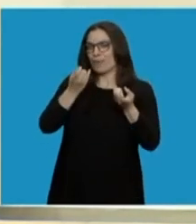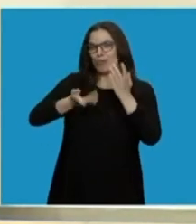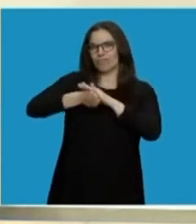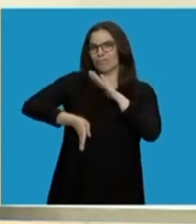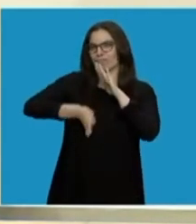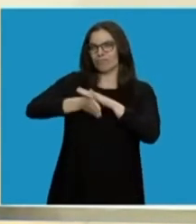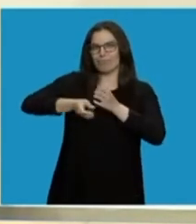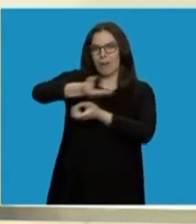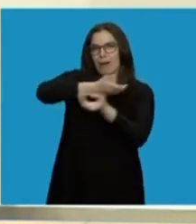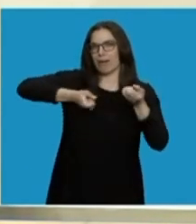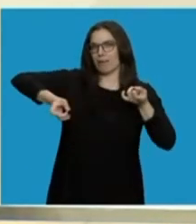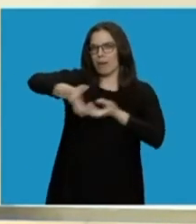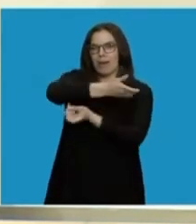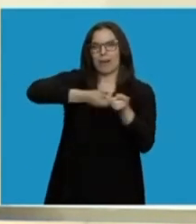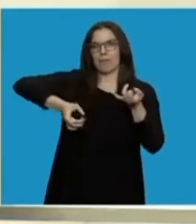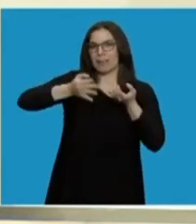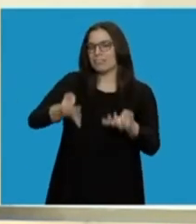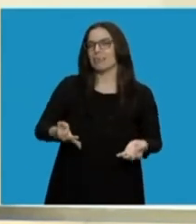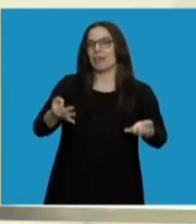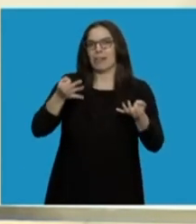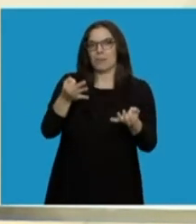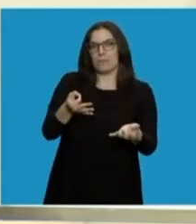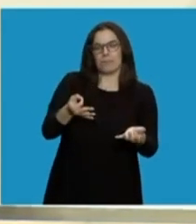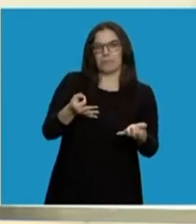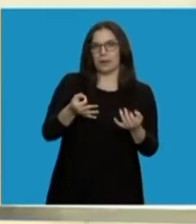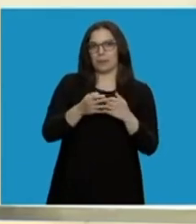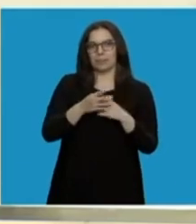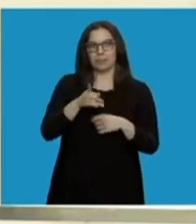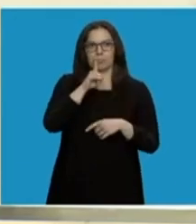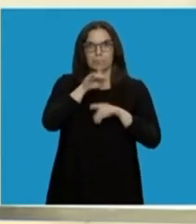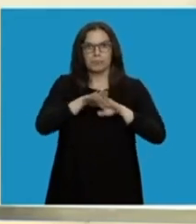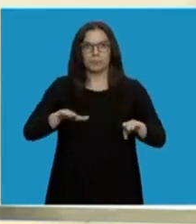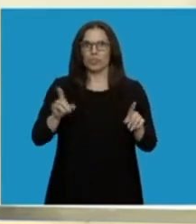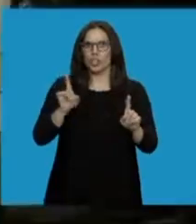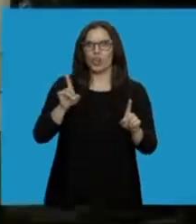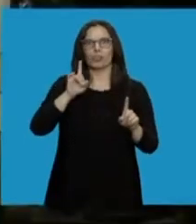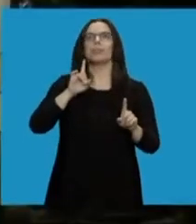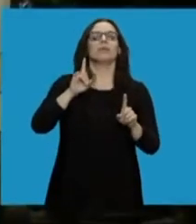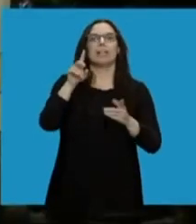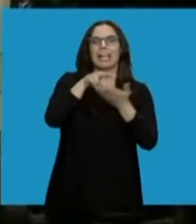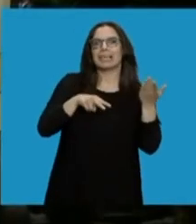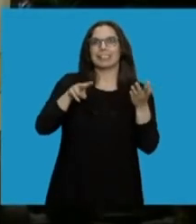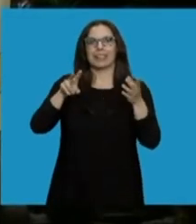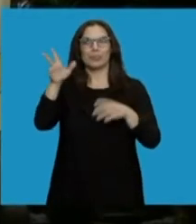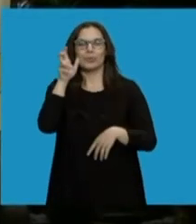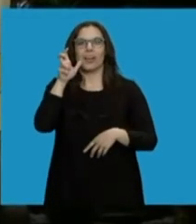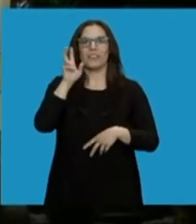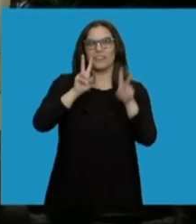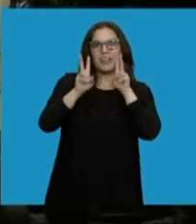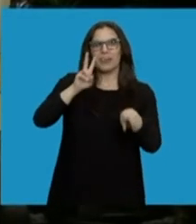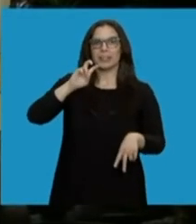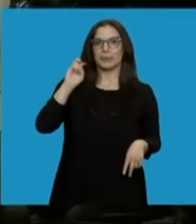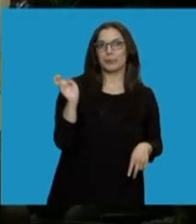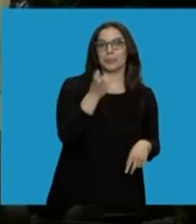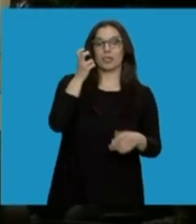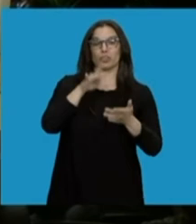de fluir, nunca dejó de salir, de escucharse, de verse, de leerse. Tuvisteis que